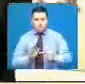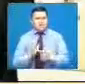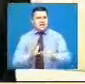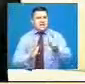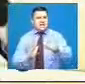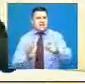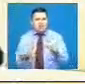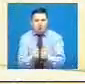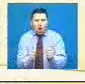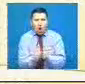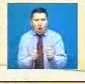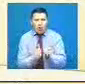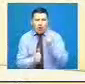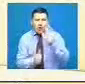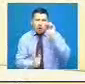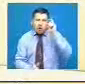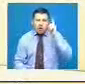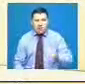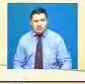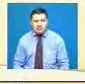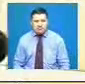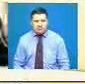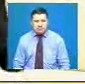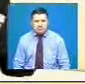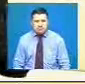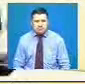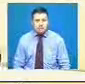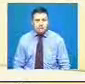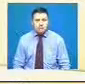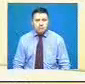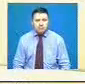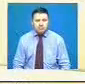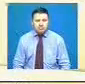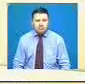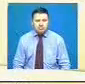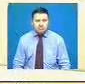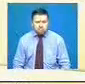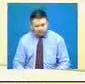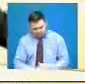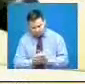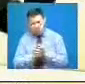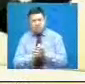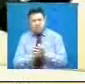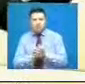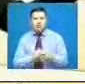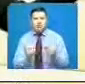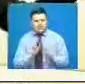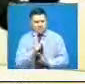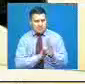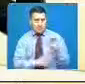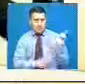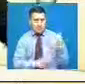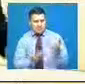un acompañamiento del gobierno. Tenemos que llevar a esos sectores de la mano para superar esos